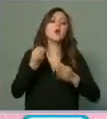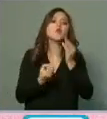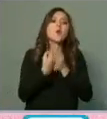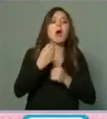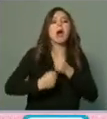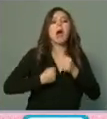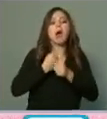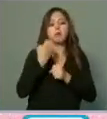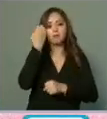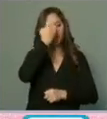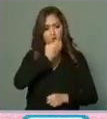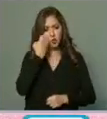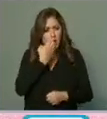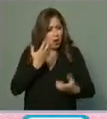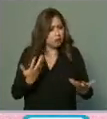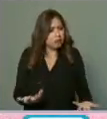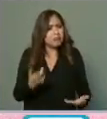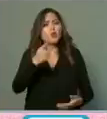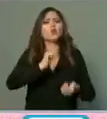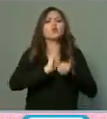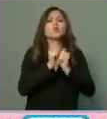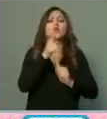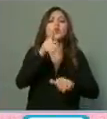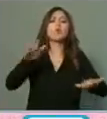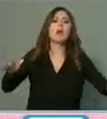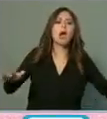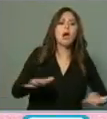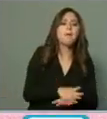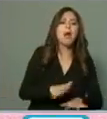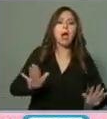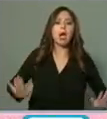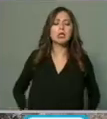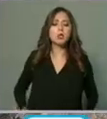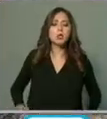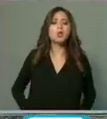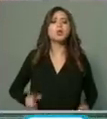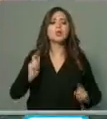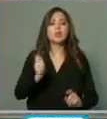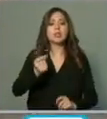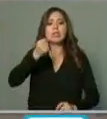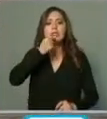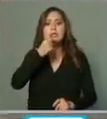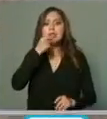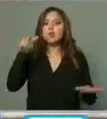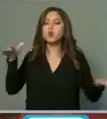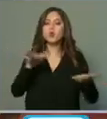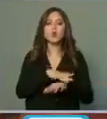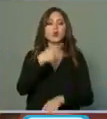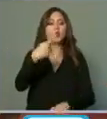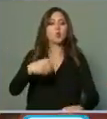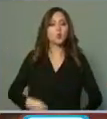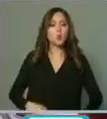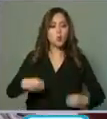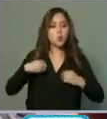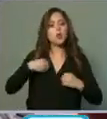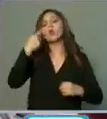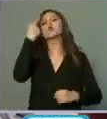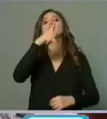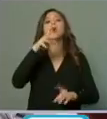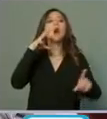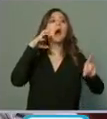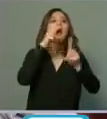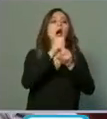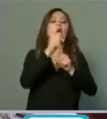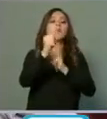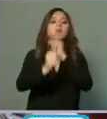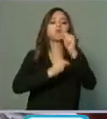extraordinaria oportunidad de cambiar la actitud y la vida de un niño en ese sentido, de fortalecer sus sueños. Y además recordar